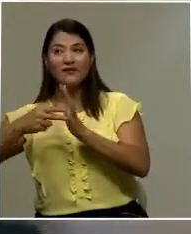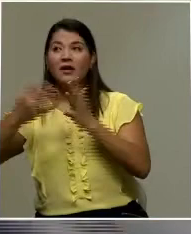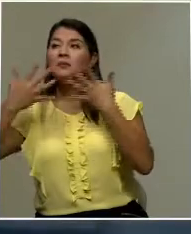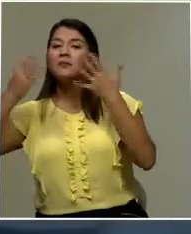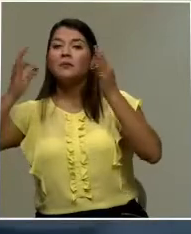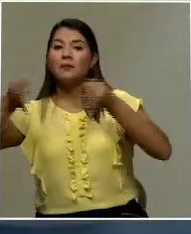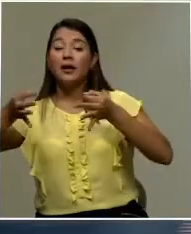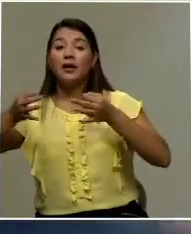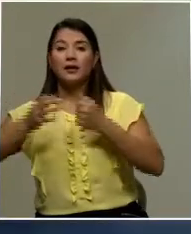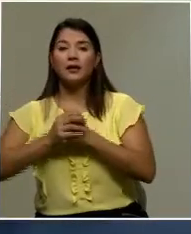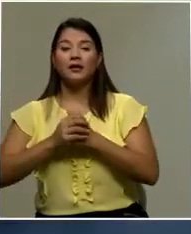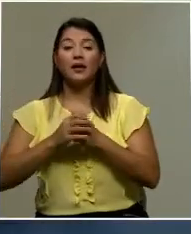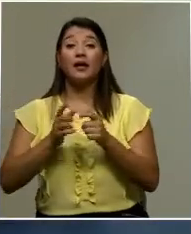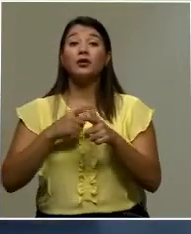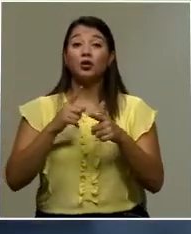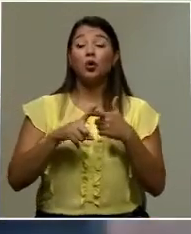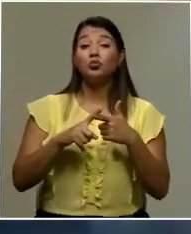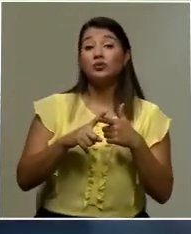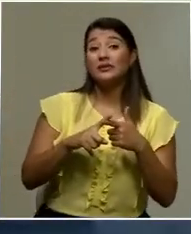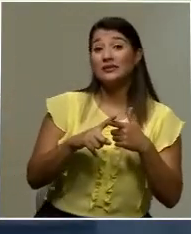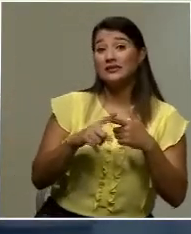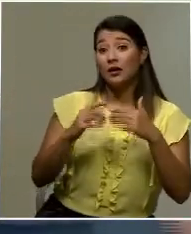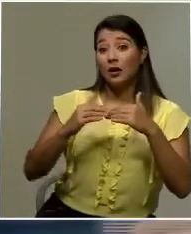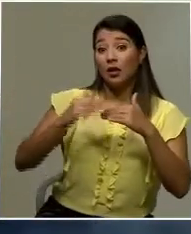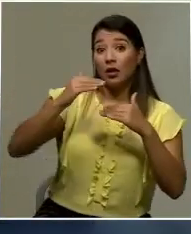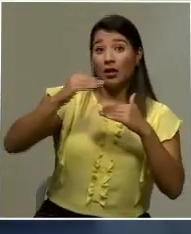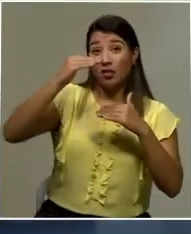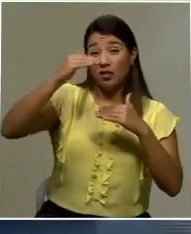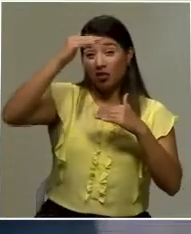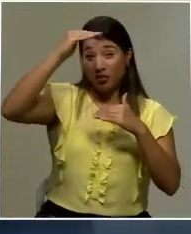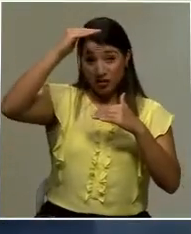hay 40.000, entonces, según se va acumulando